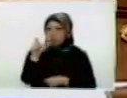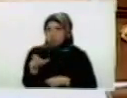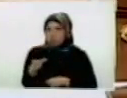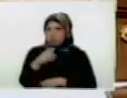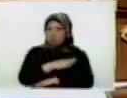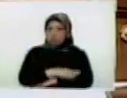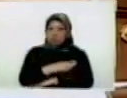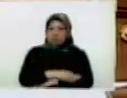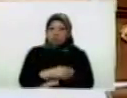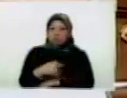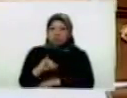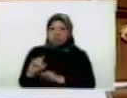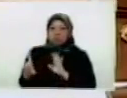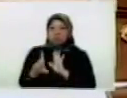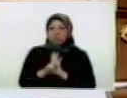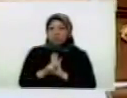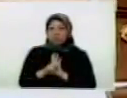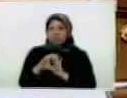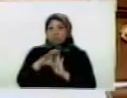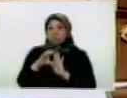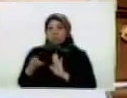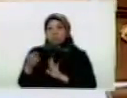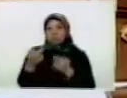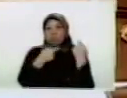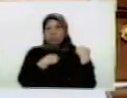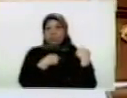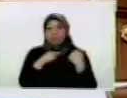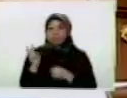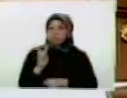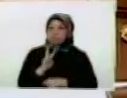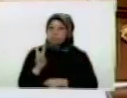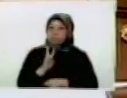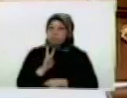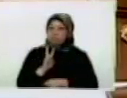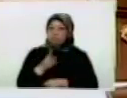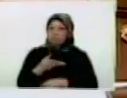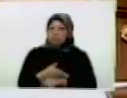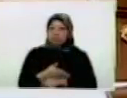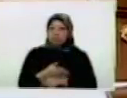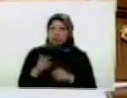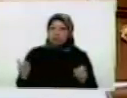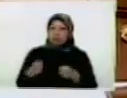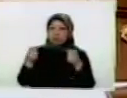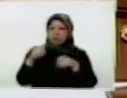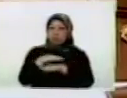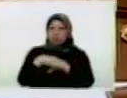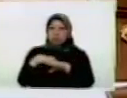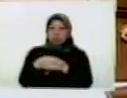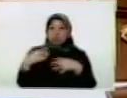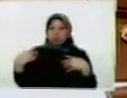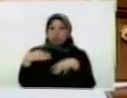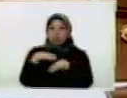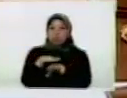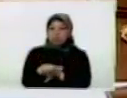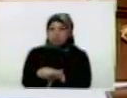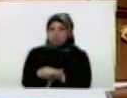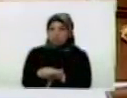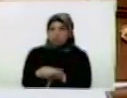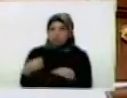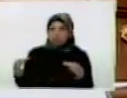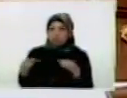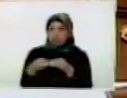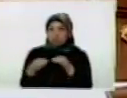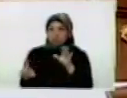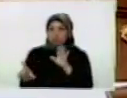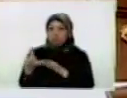ilegal llamado a alterar el orden constitucional de la República Bolivariana de Venezuela por parte de gobiernos que integran el autodenominado